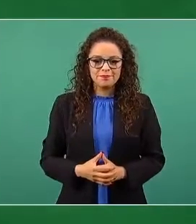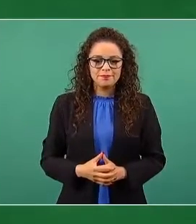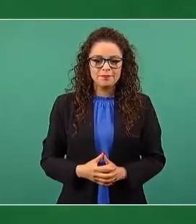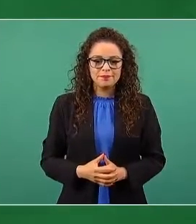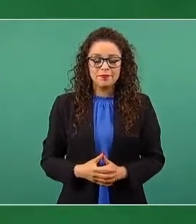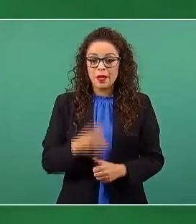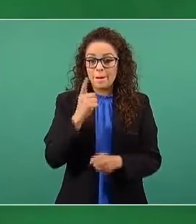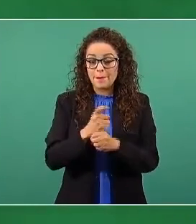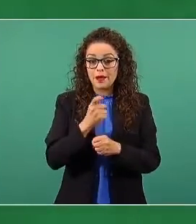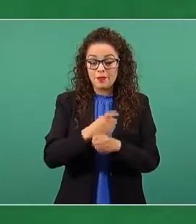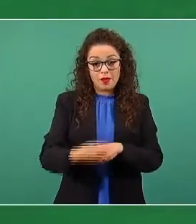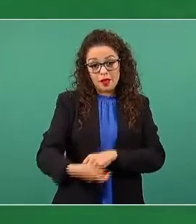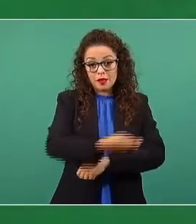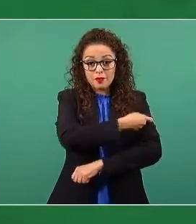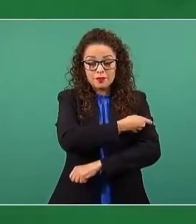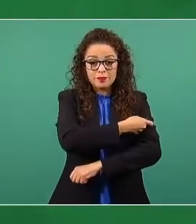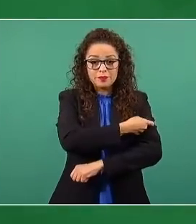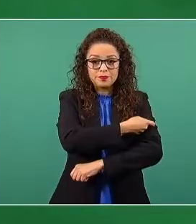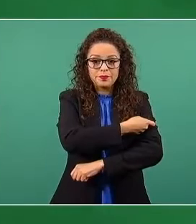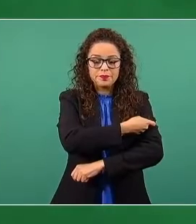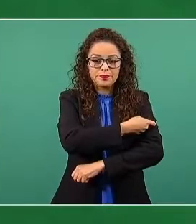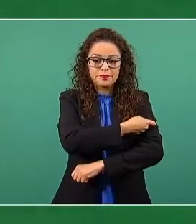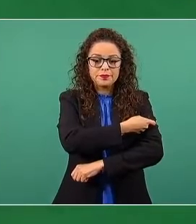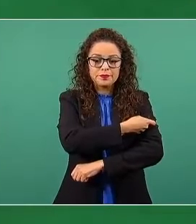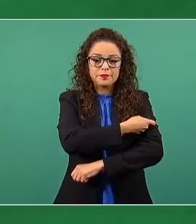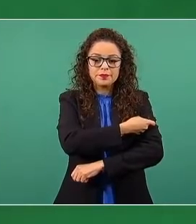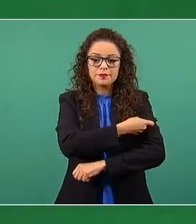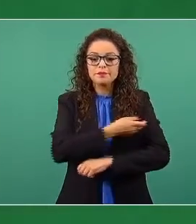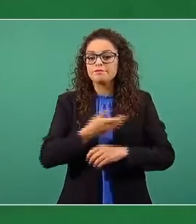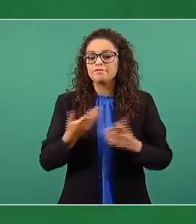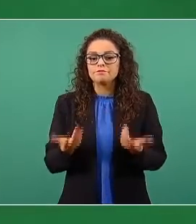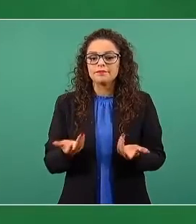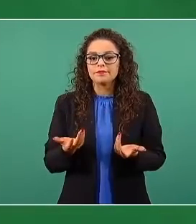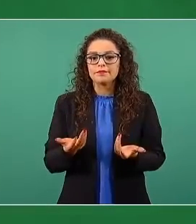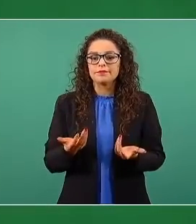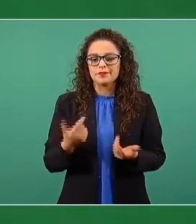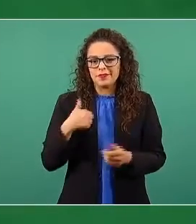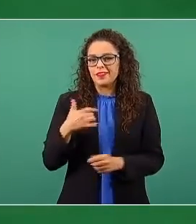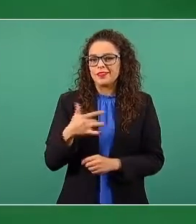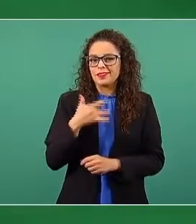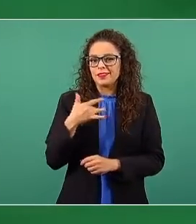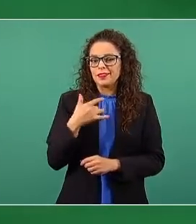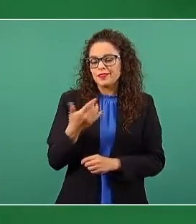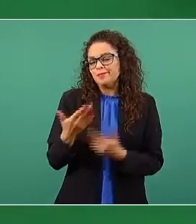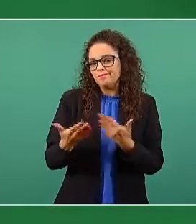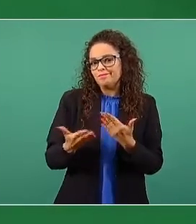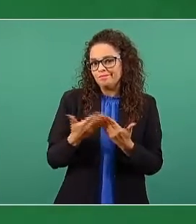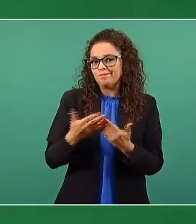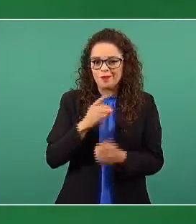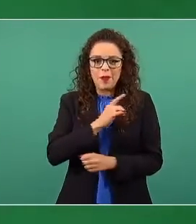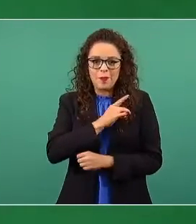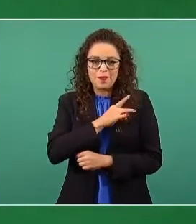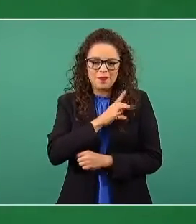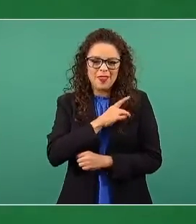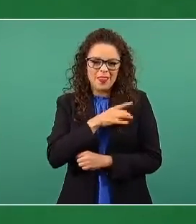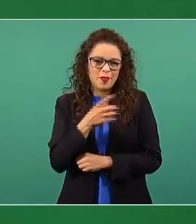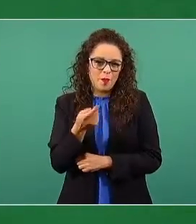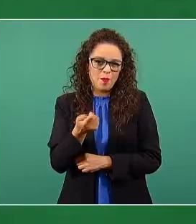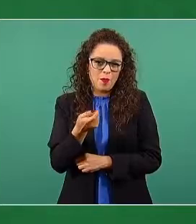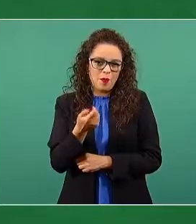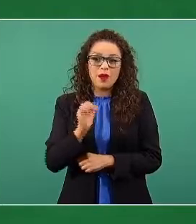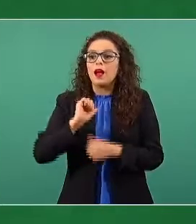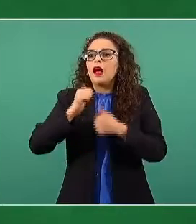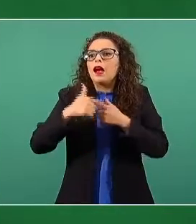la primera vacuna, pues a lo mejor estaba uno un poco temerosa de que si hubiera por algún